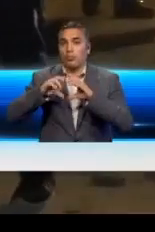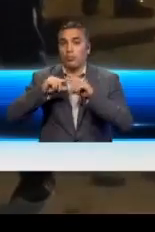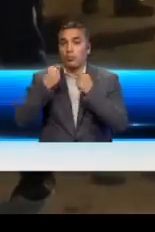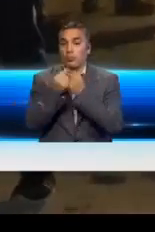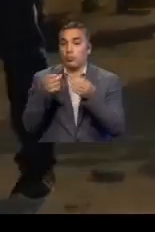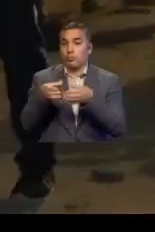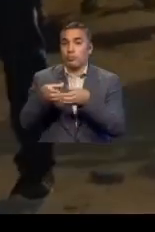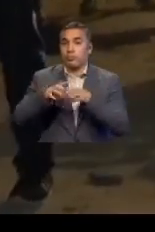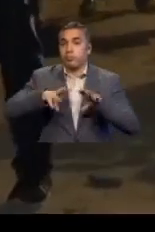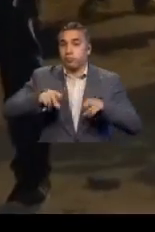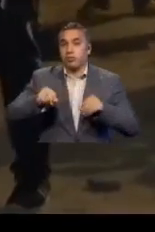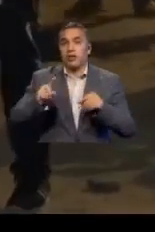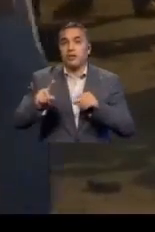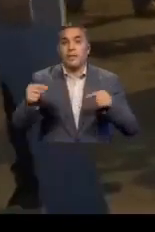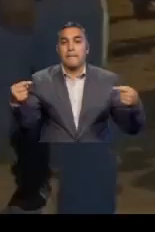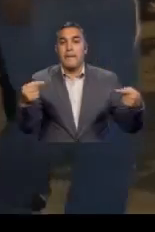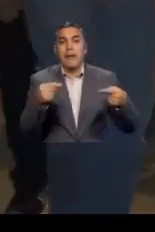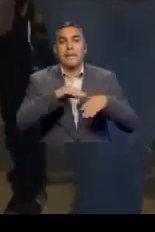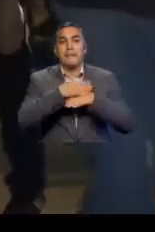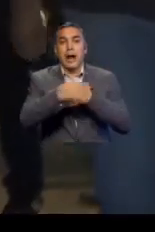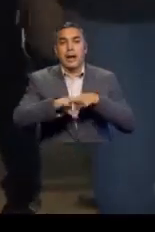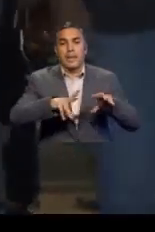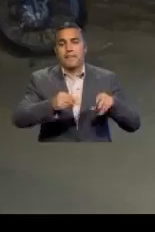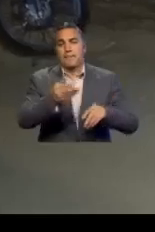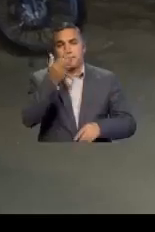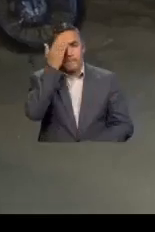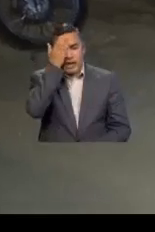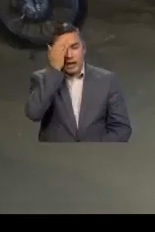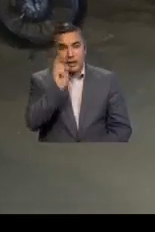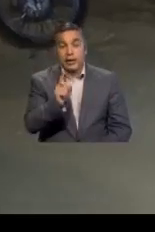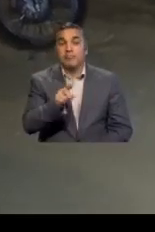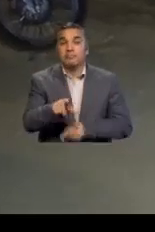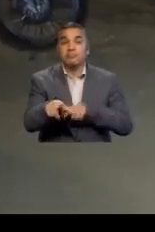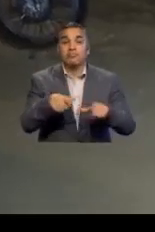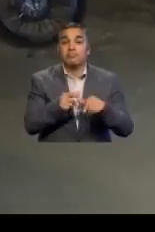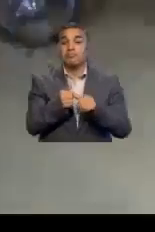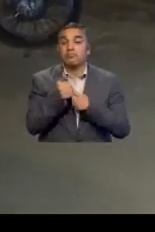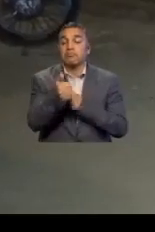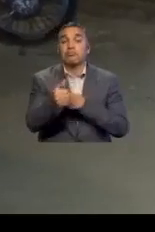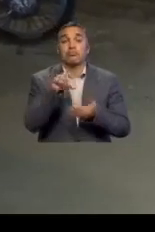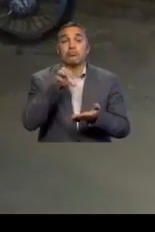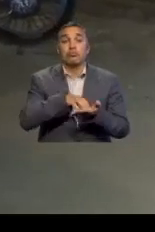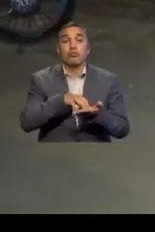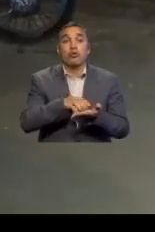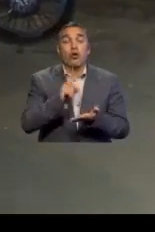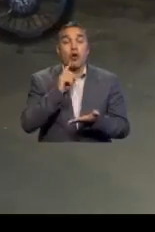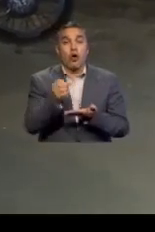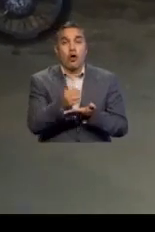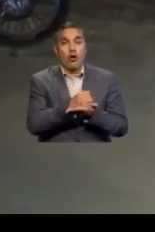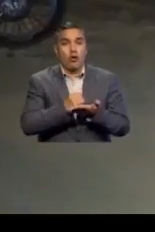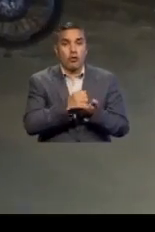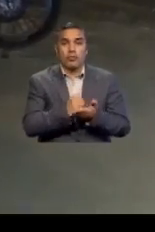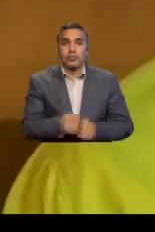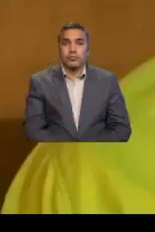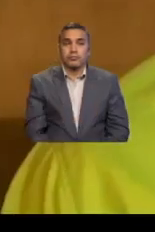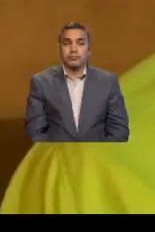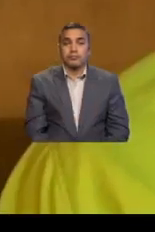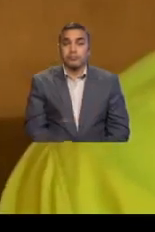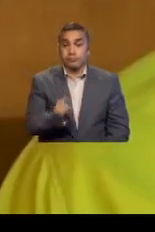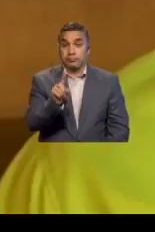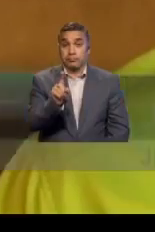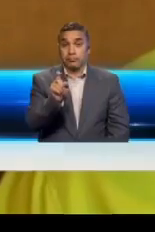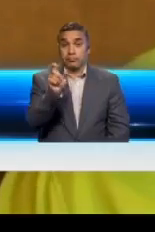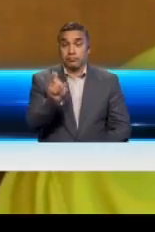la piratería en el archipiélago de Jambelí y sectores aledaños de la provincia de El Oro. Son